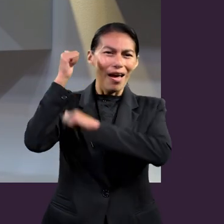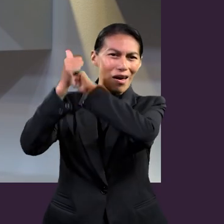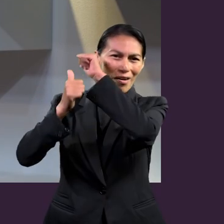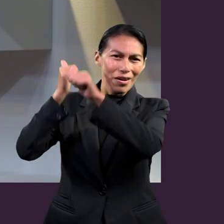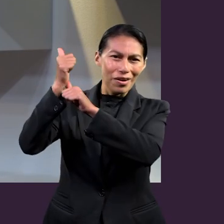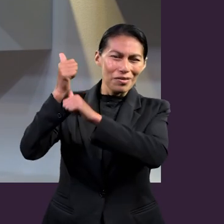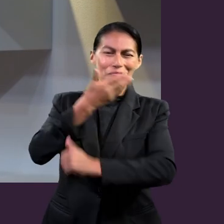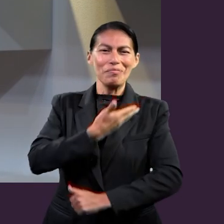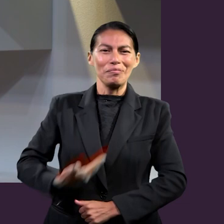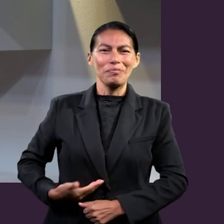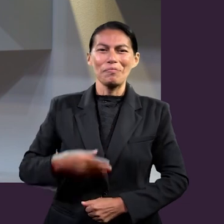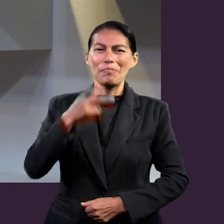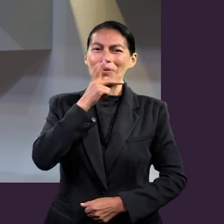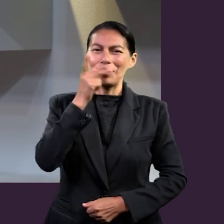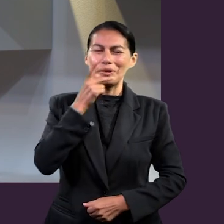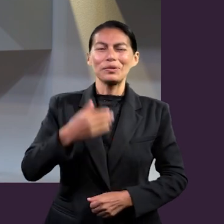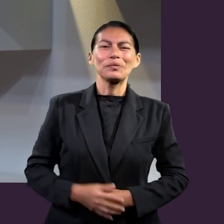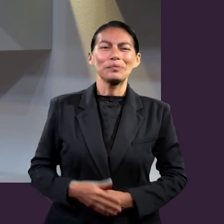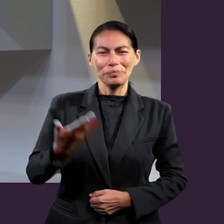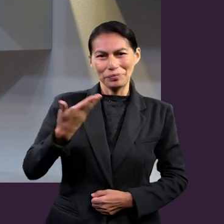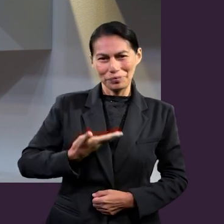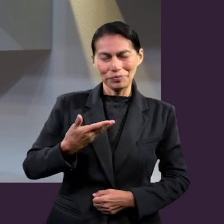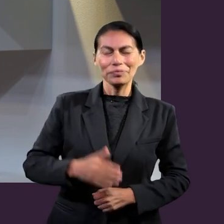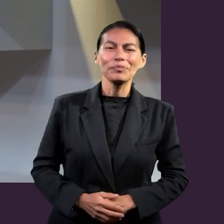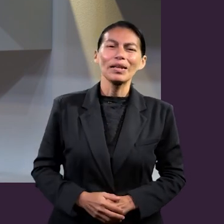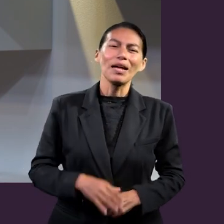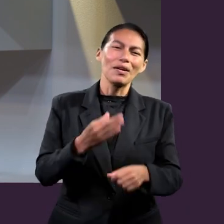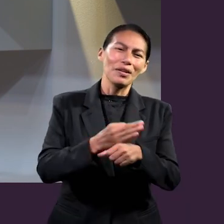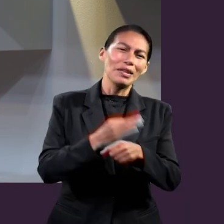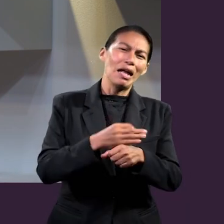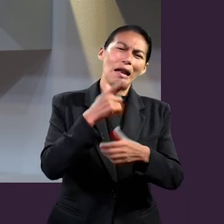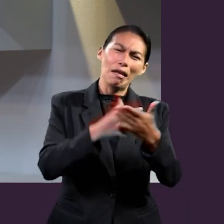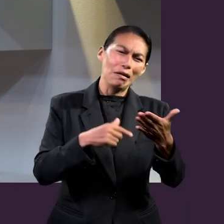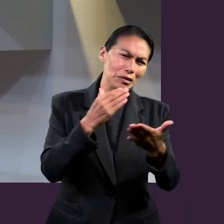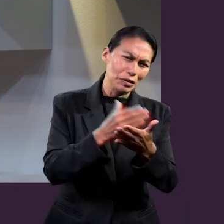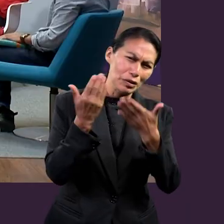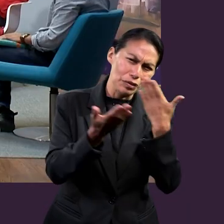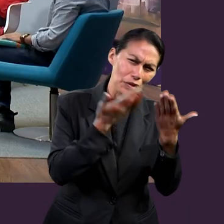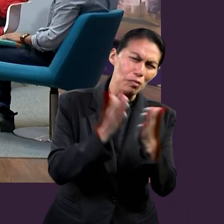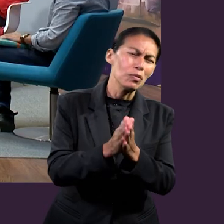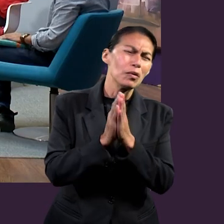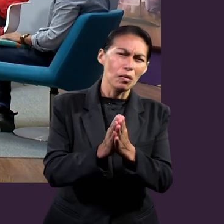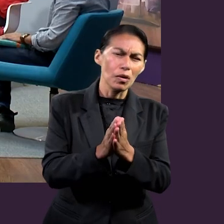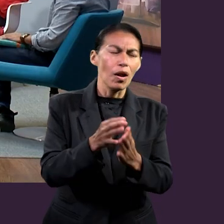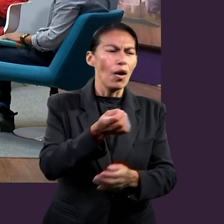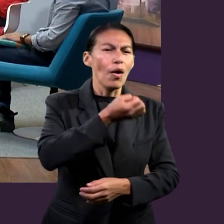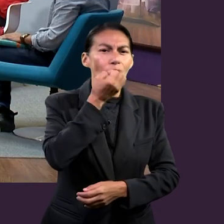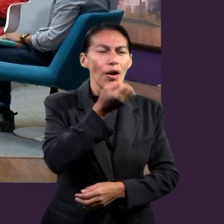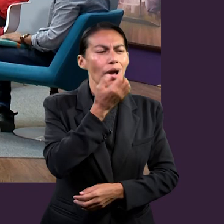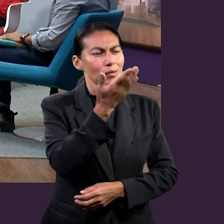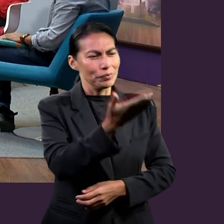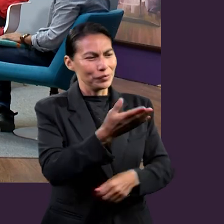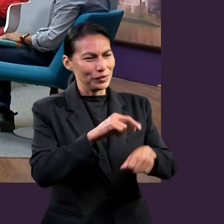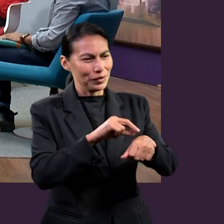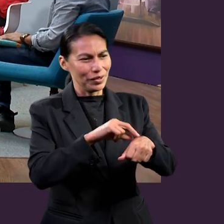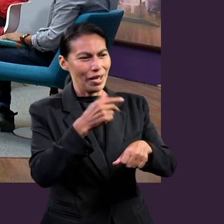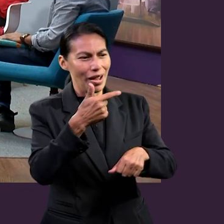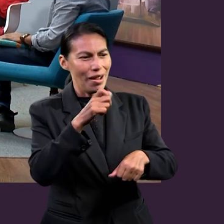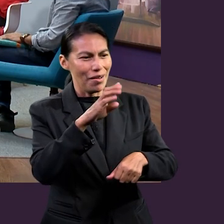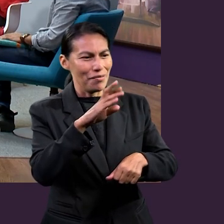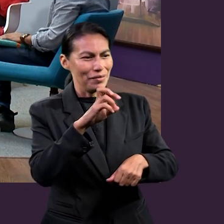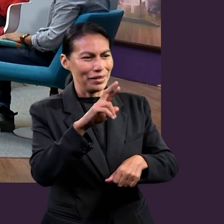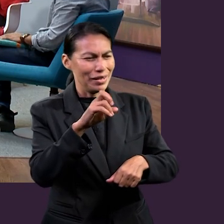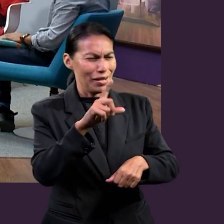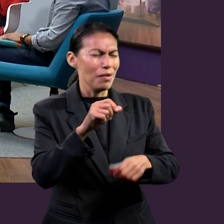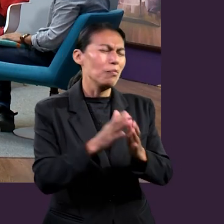pastor, y le estaré guiando en este repaso de la lección. ¿Qué tal si empezamos con una oración? Y voy a pedir a la doctora